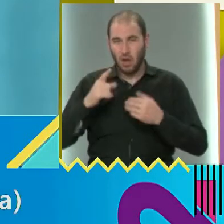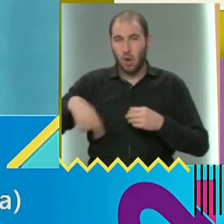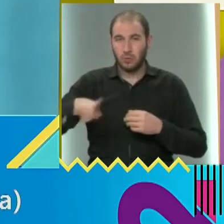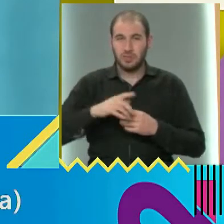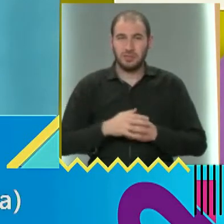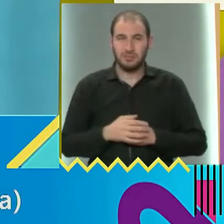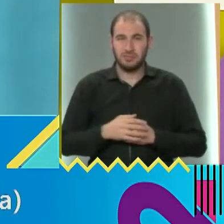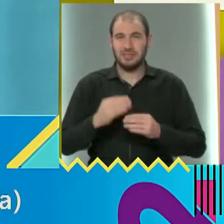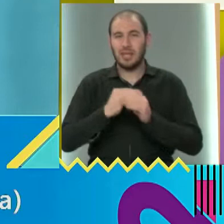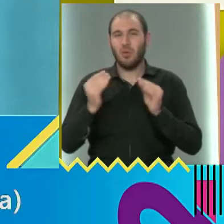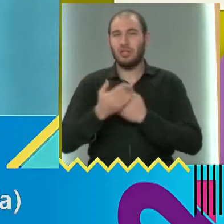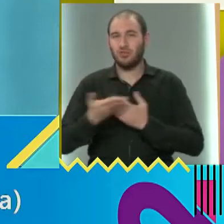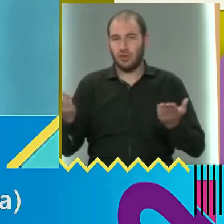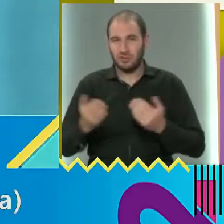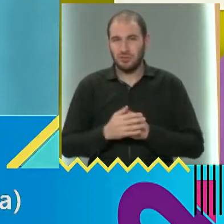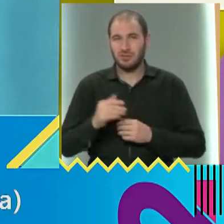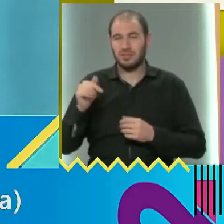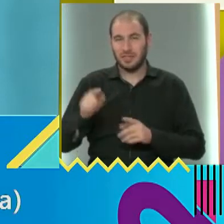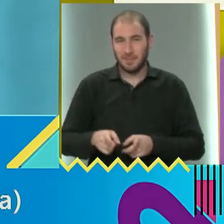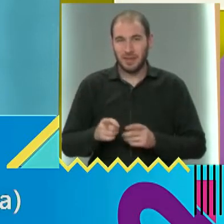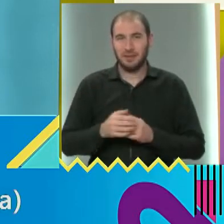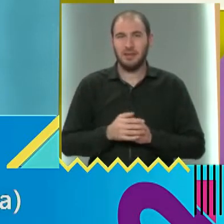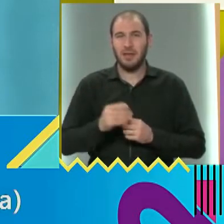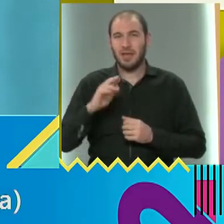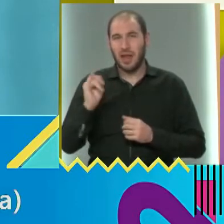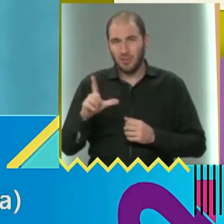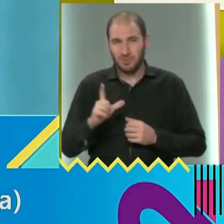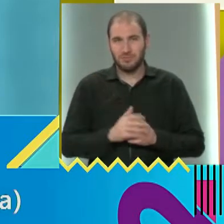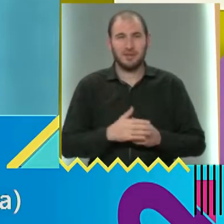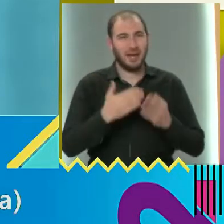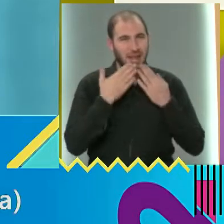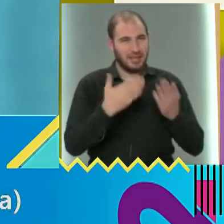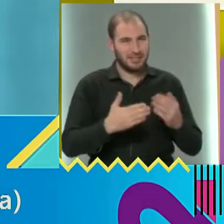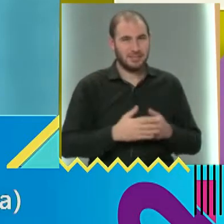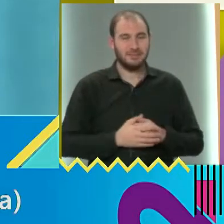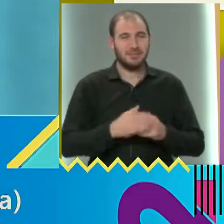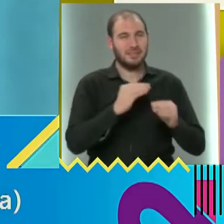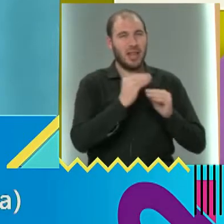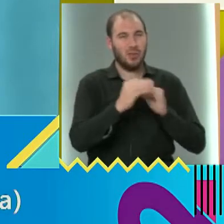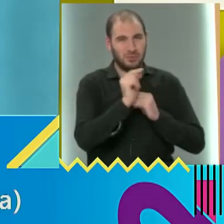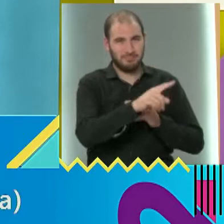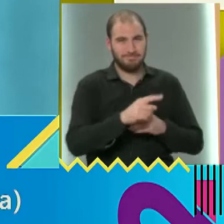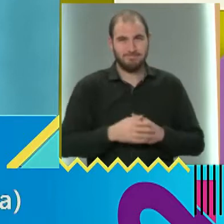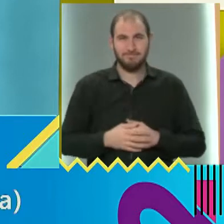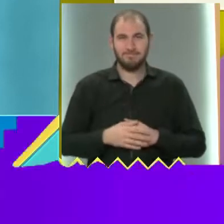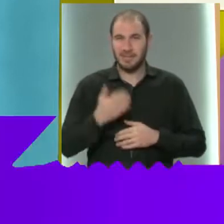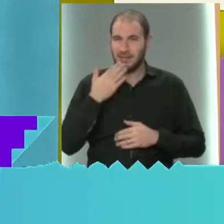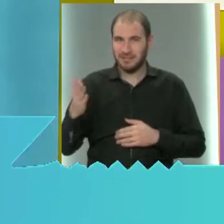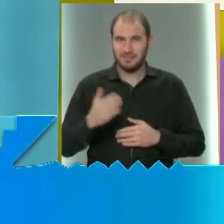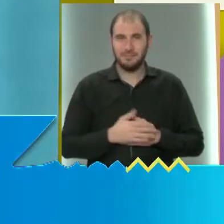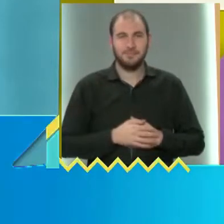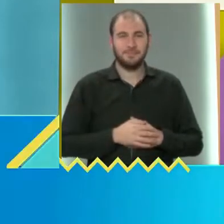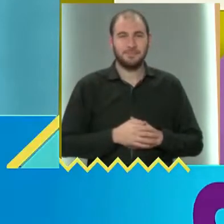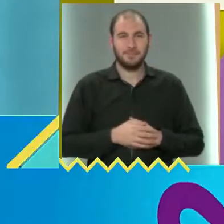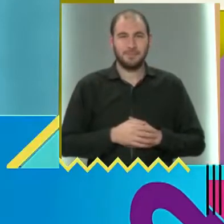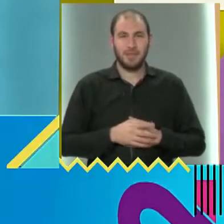ustedes, y bueno, saludo a toda la audiencia y por supuesto también a Raúl López. Muchísimas gracias. Un saludo para usted también.